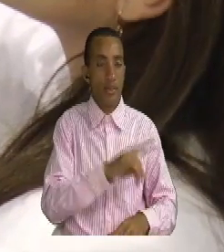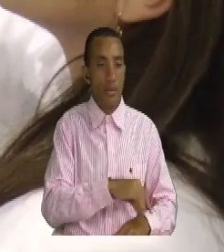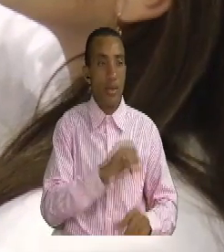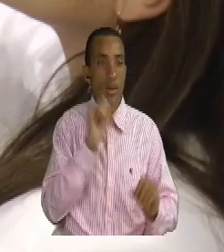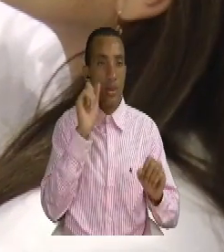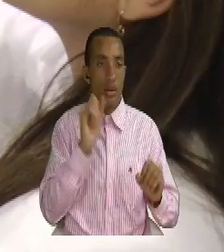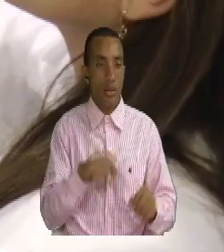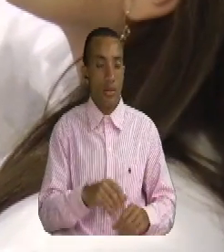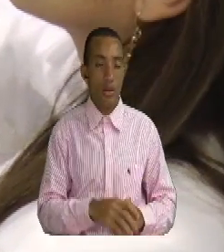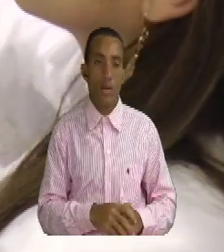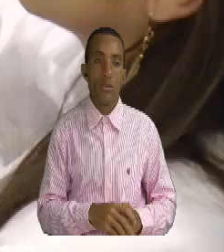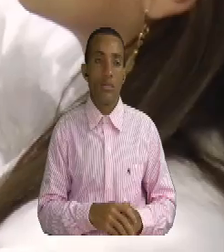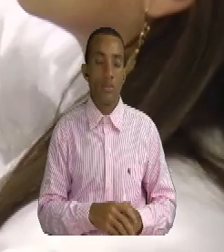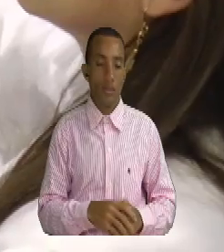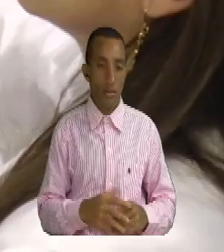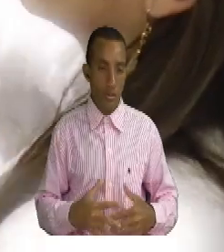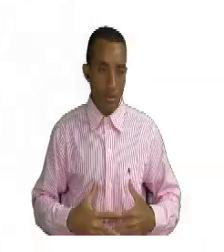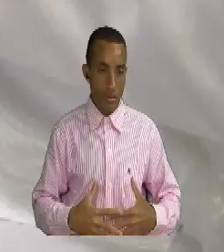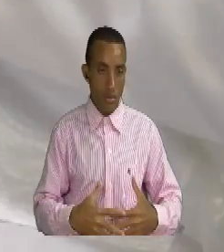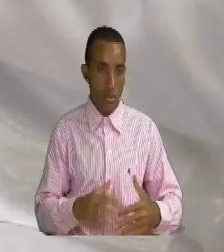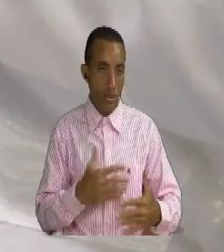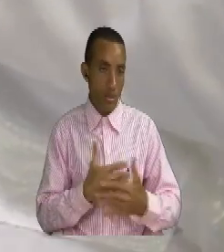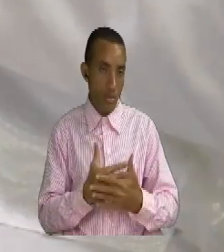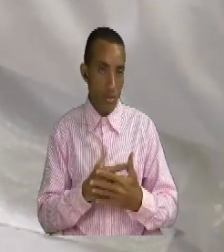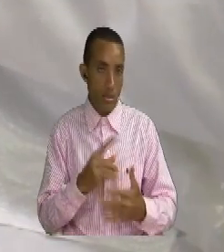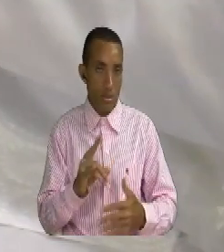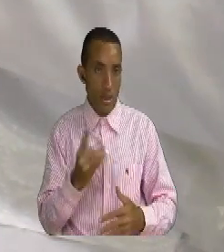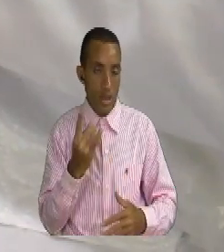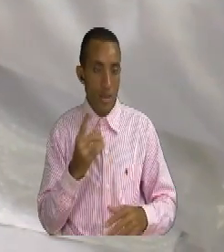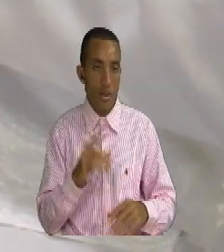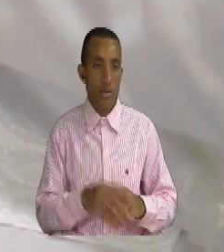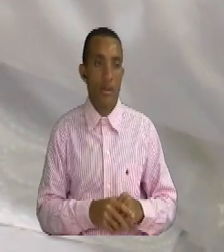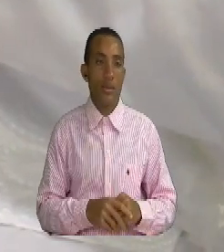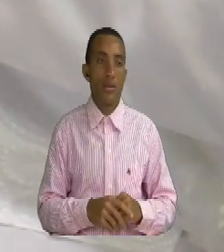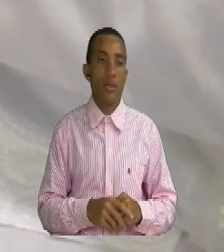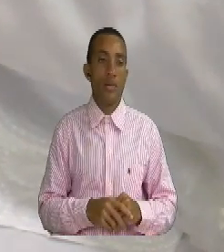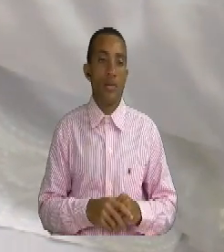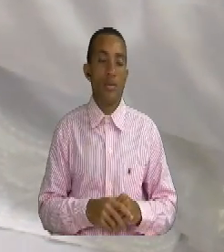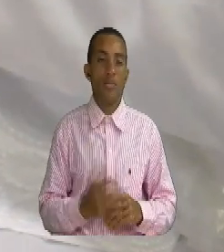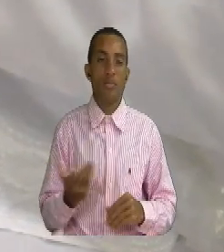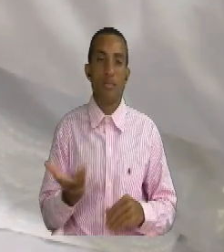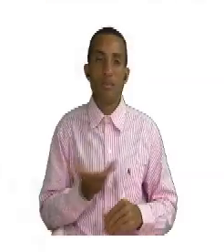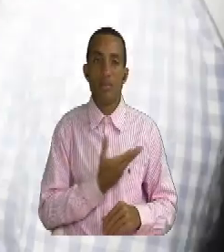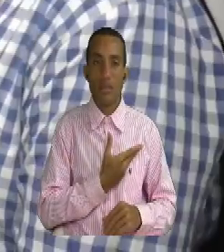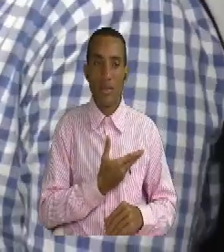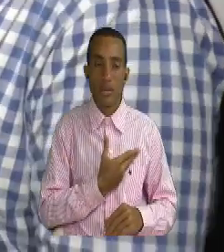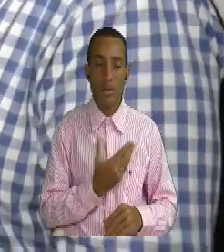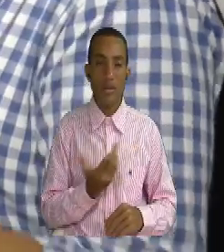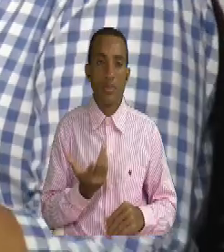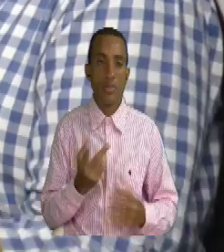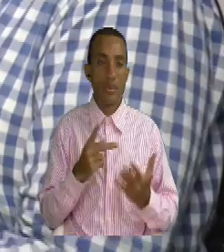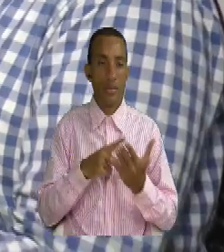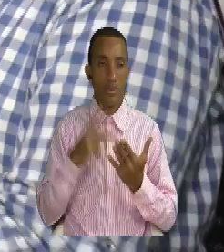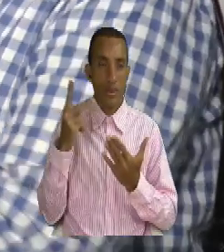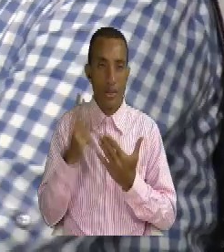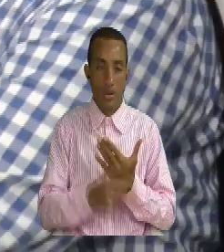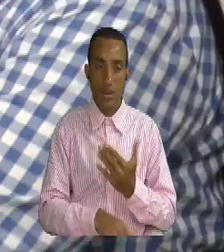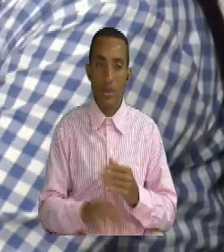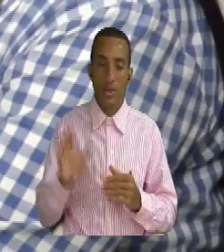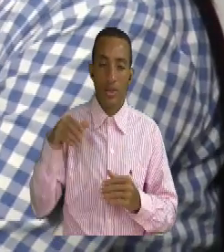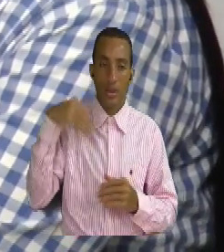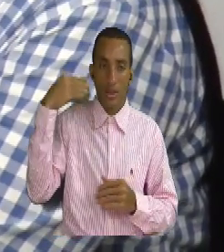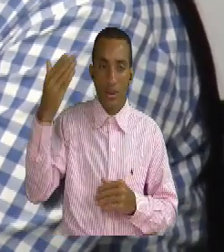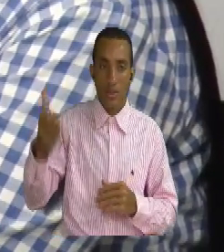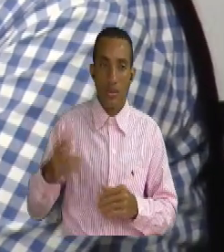lo mínimamente, dentro de patologías que no puedan llegar a presentarse. Bueno, ser madres, un nuevo proyecto que nace después de